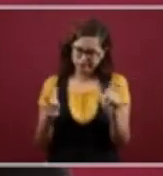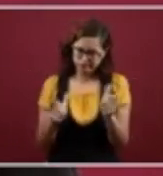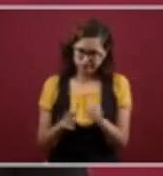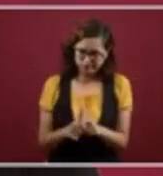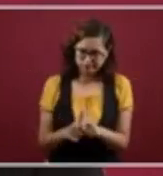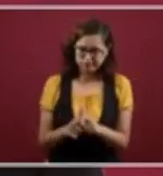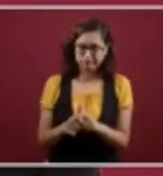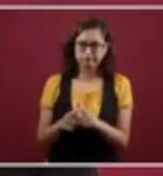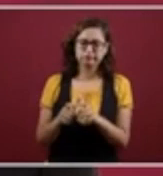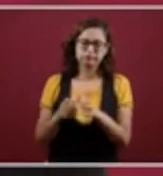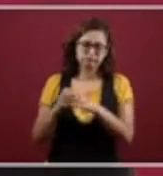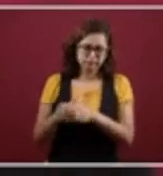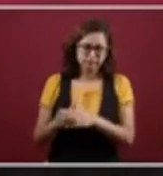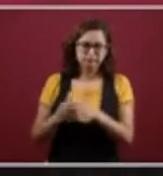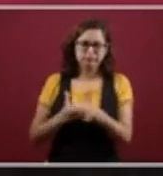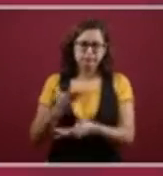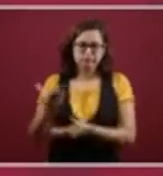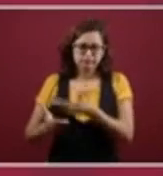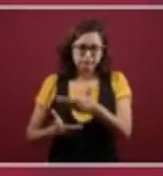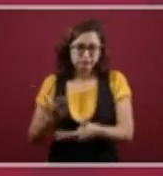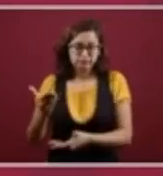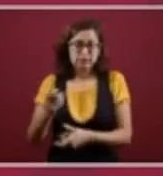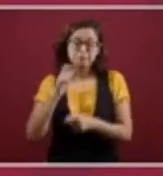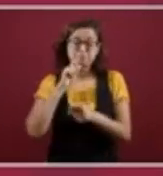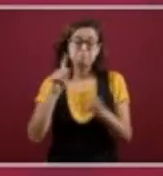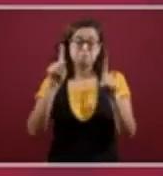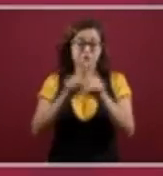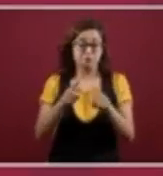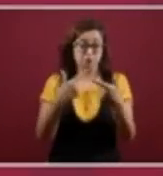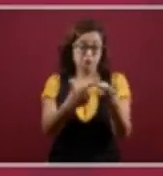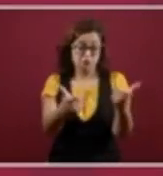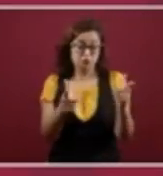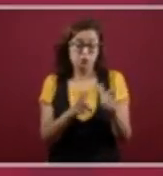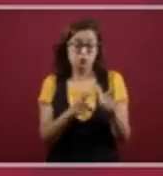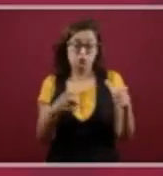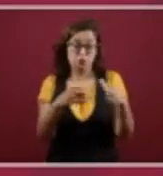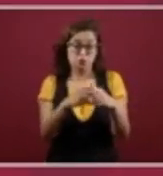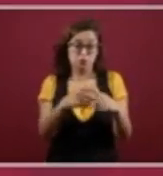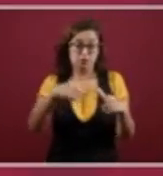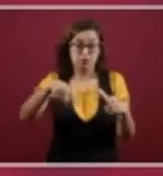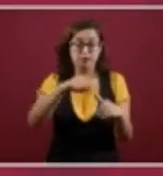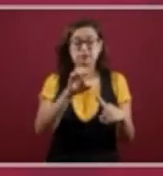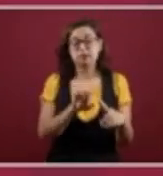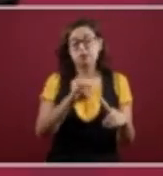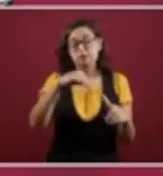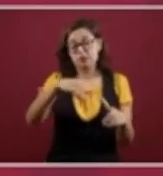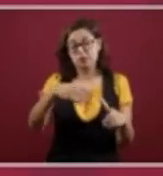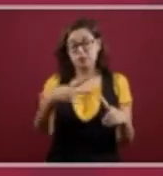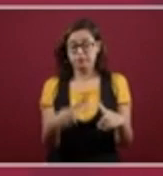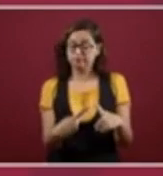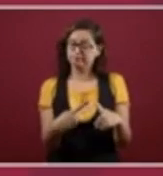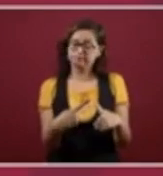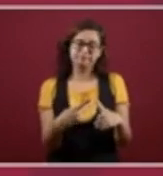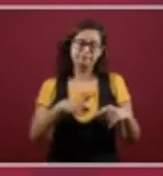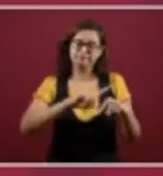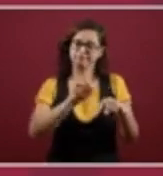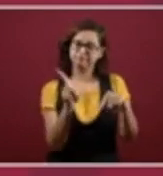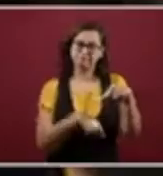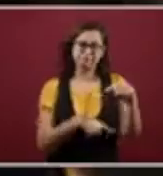y los 8,000 elementos del Estado Mayor pasaron a formar